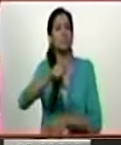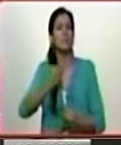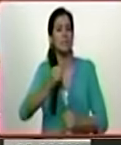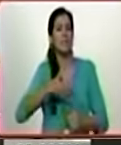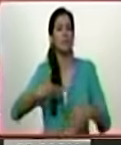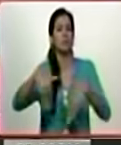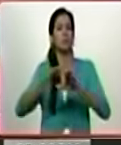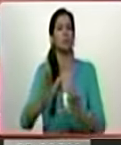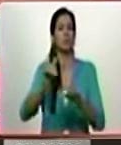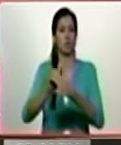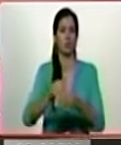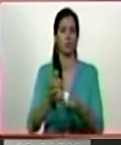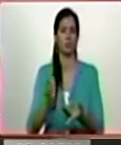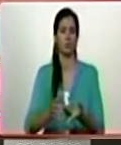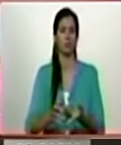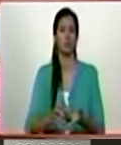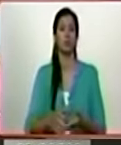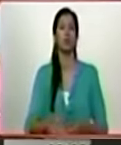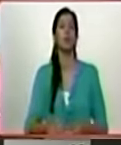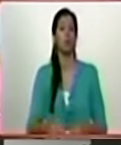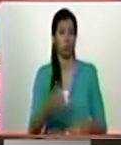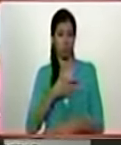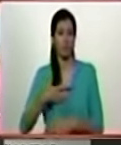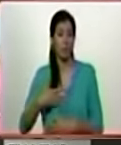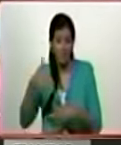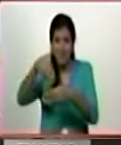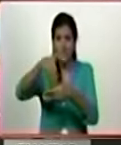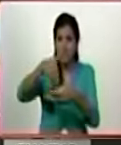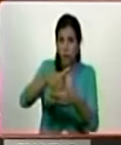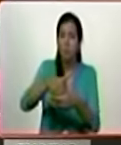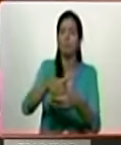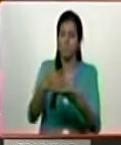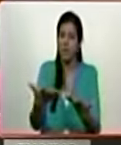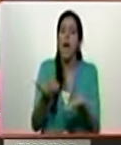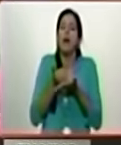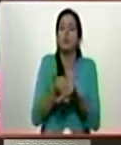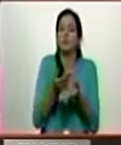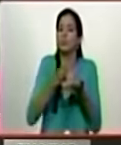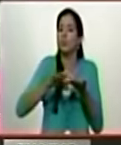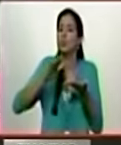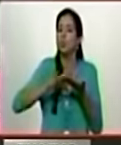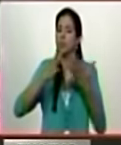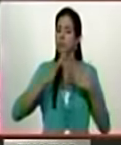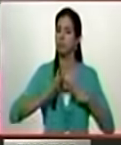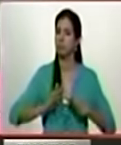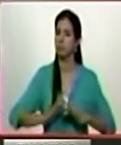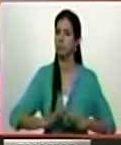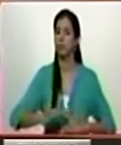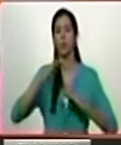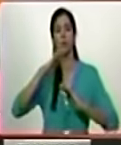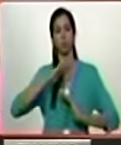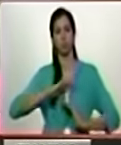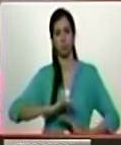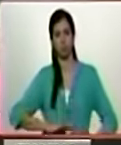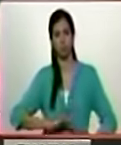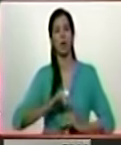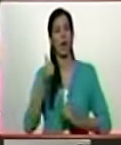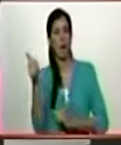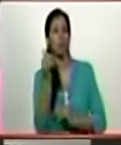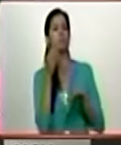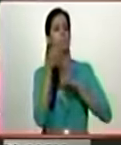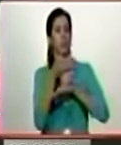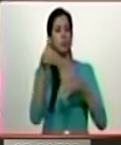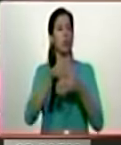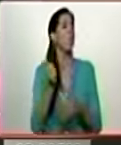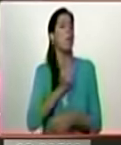paz. Y ojalá que esas elecciones sirvan para que la gente drene en democracia como corresponde, cada quien vaya y vote por